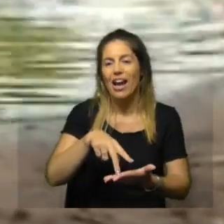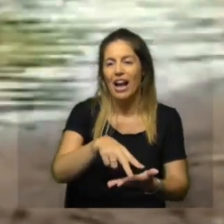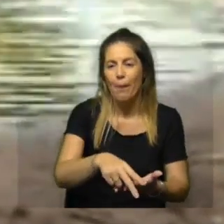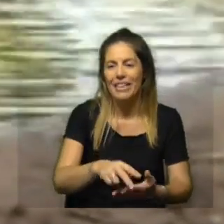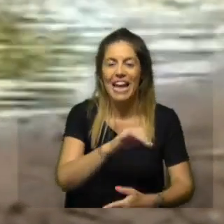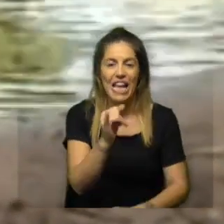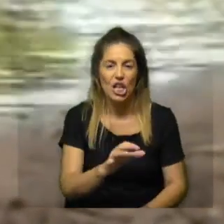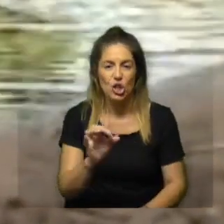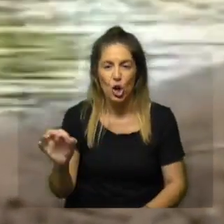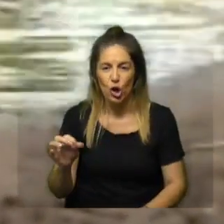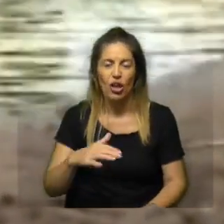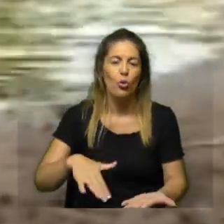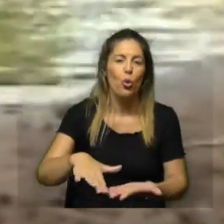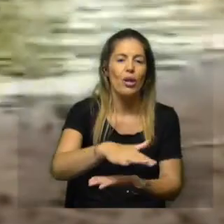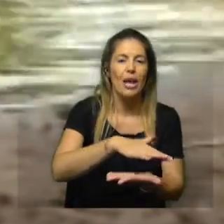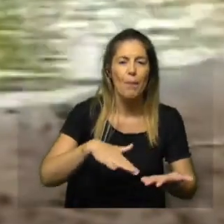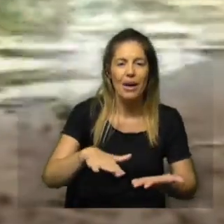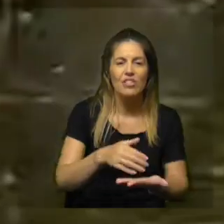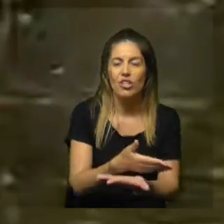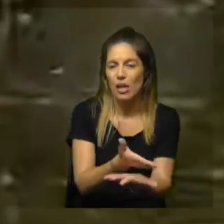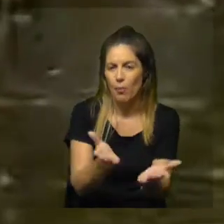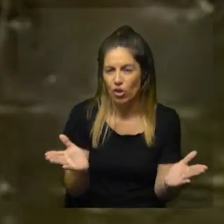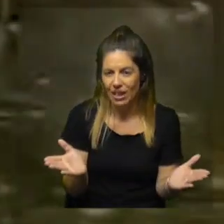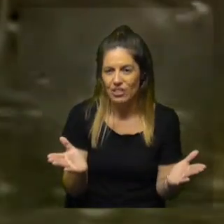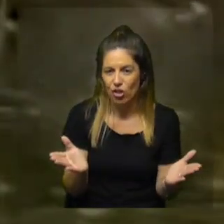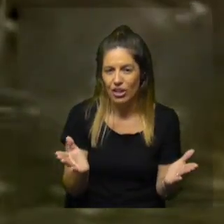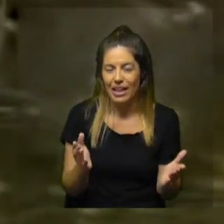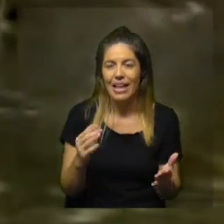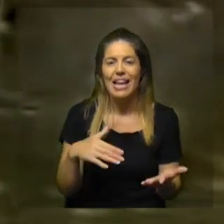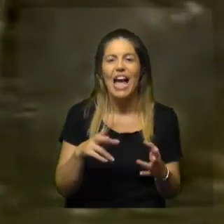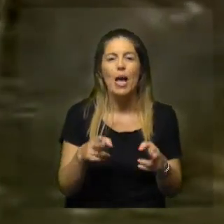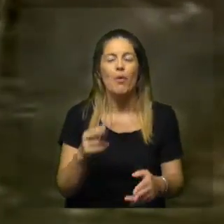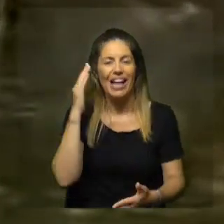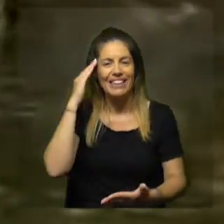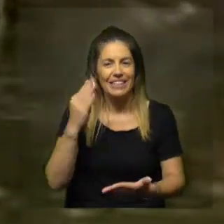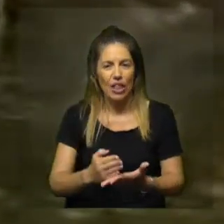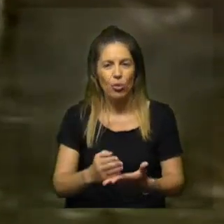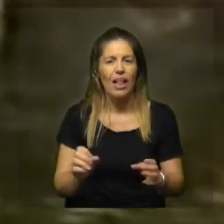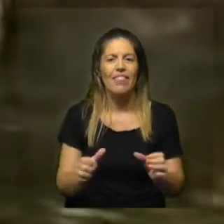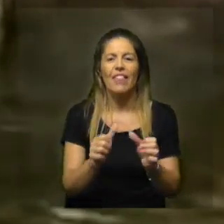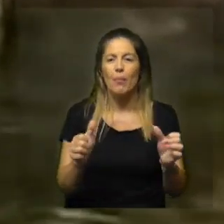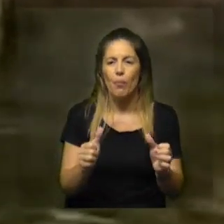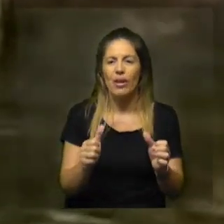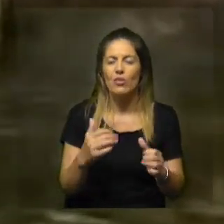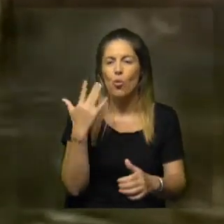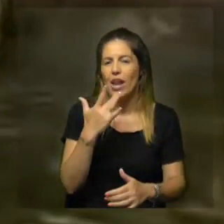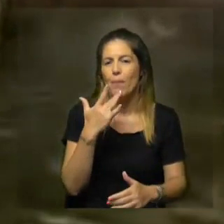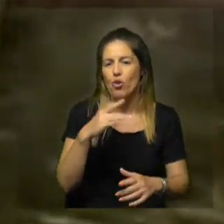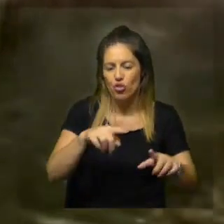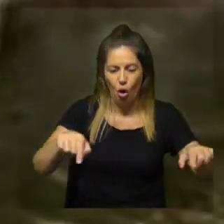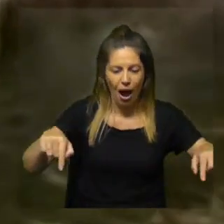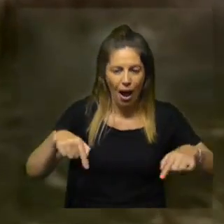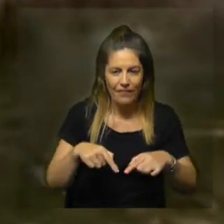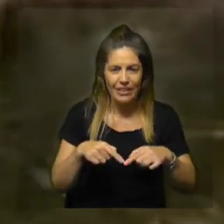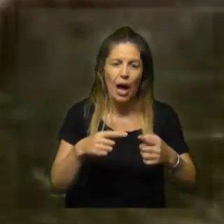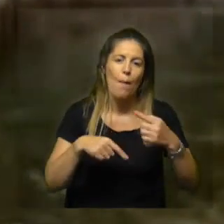cuidador hasta un espacio circular que hacía pequeñas demostraciones en la época de la dictadura. Le hicieron luego un hermoso hábitat, pero